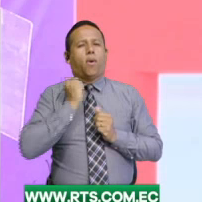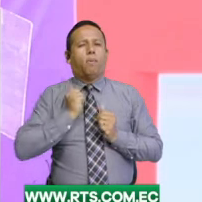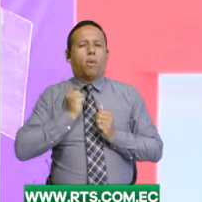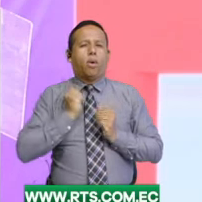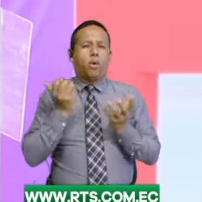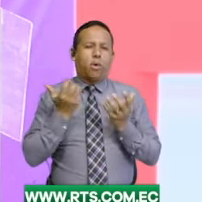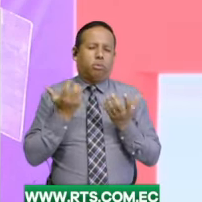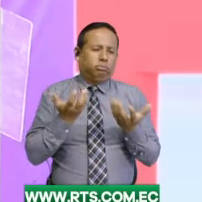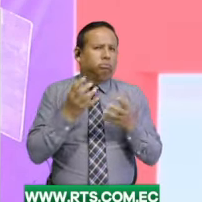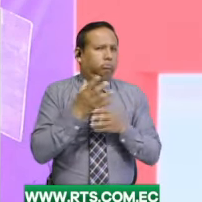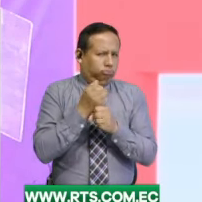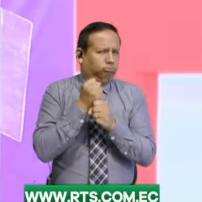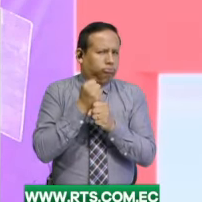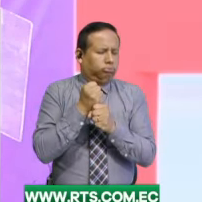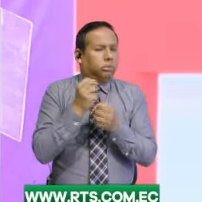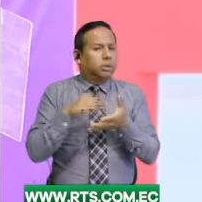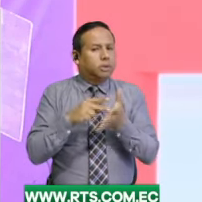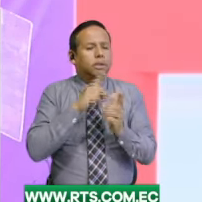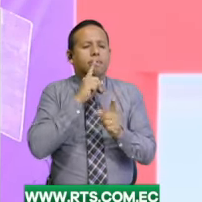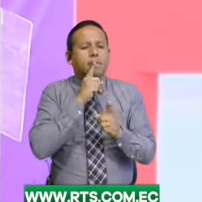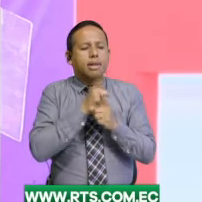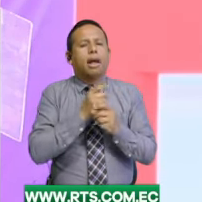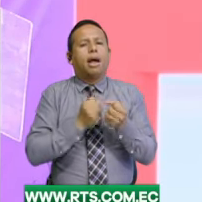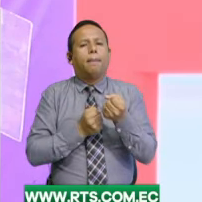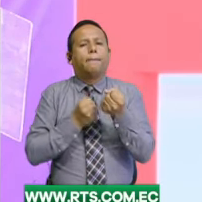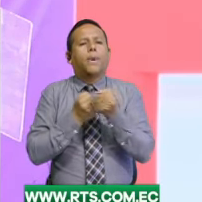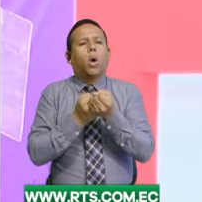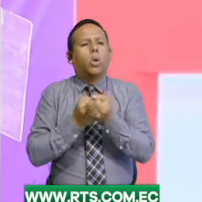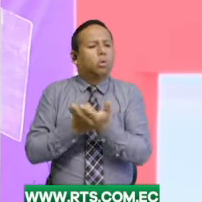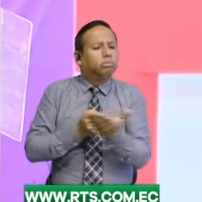lo que sin duda beneficia